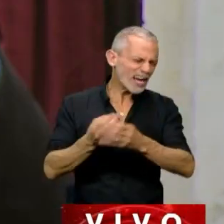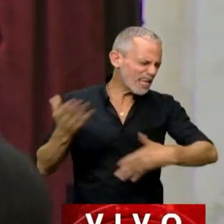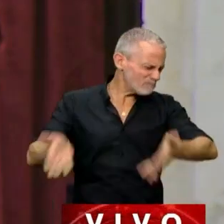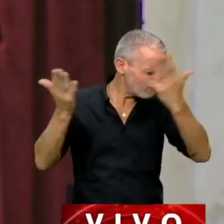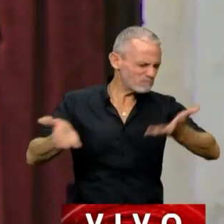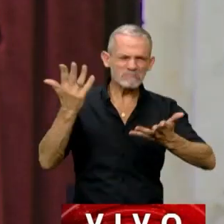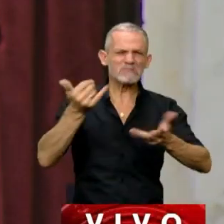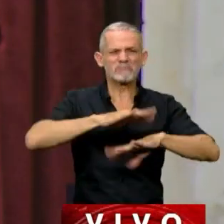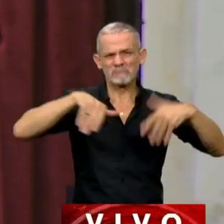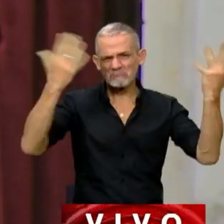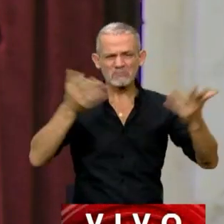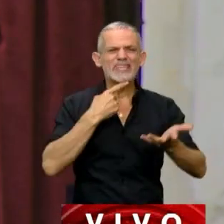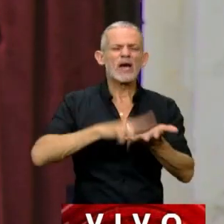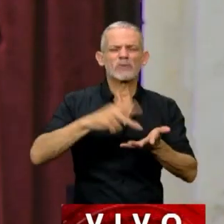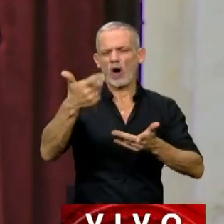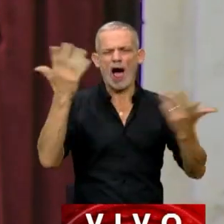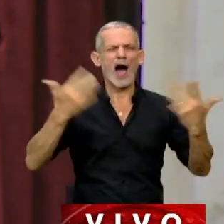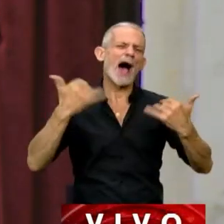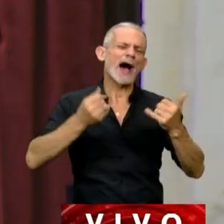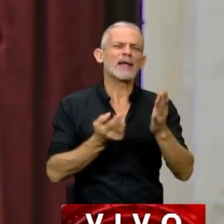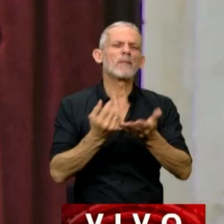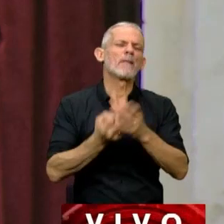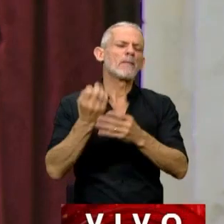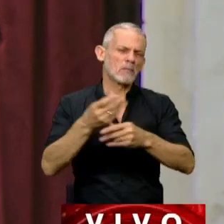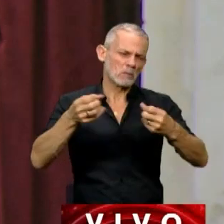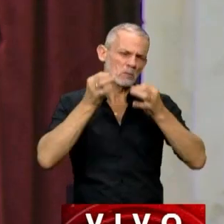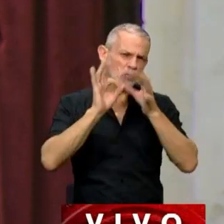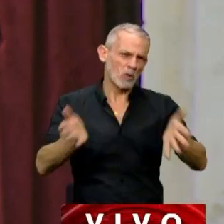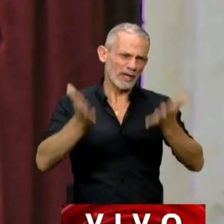agreguen algo más. Total, como no tenemos impuestos en nuestro país, vamos a crear unos nuevos.